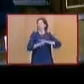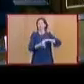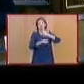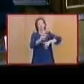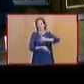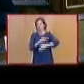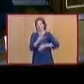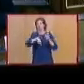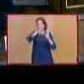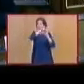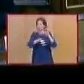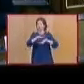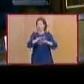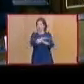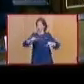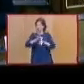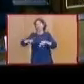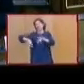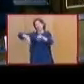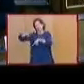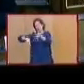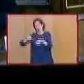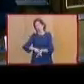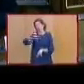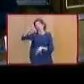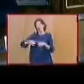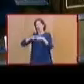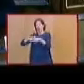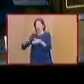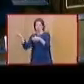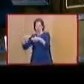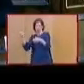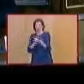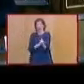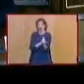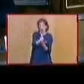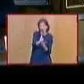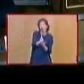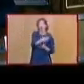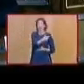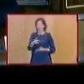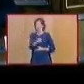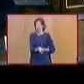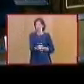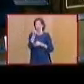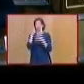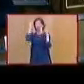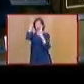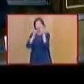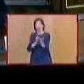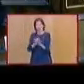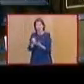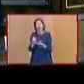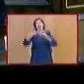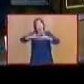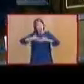compensatorias al transporte de viajeros y mercancías, la agricultura, pesca y ganadería, a la industria y a la generación